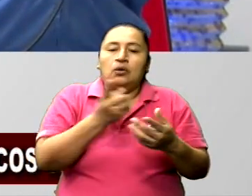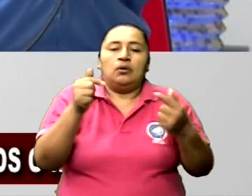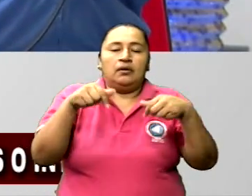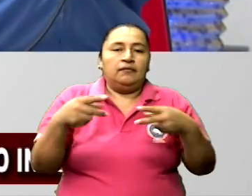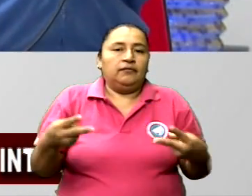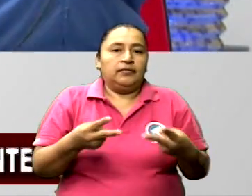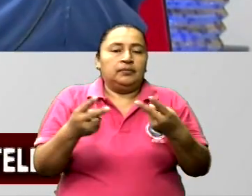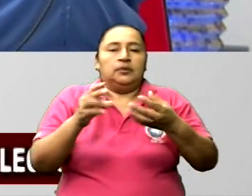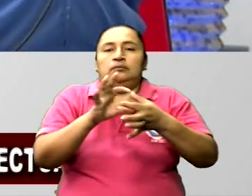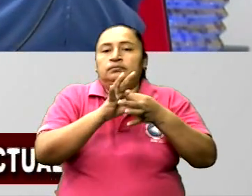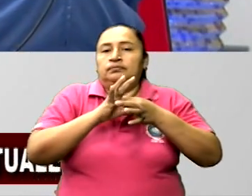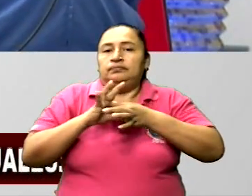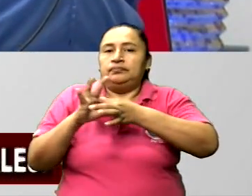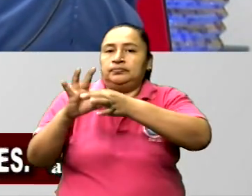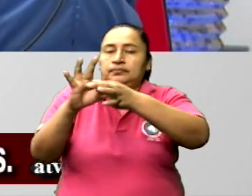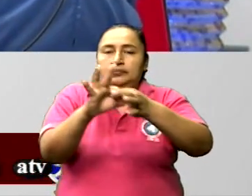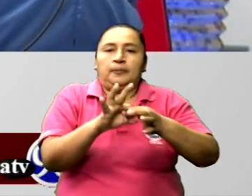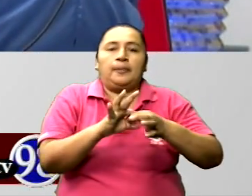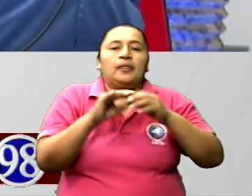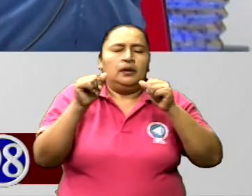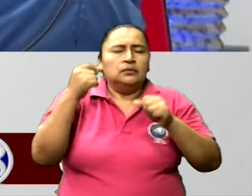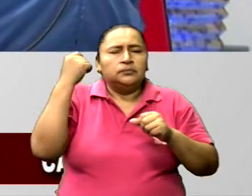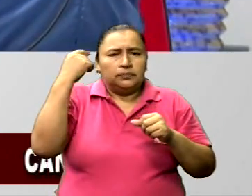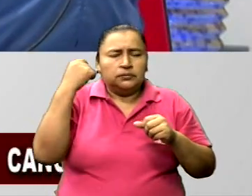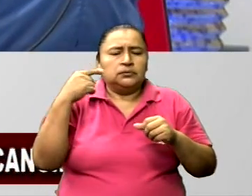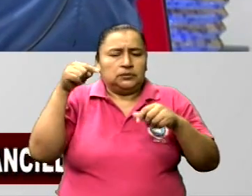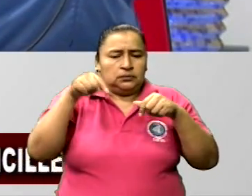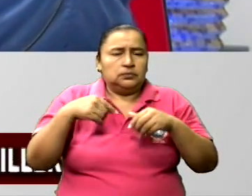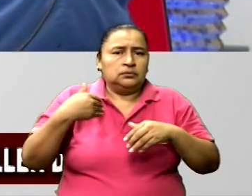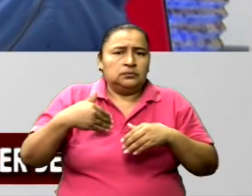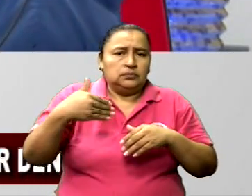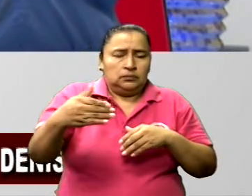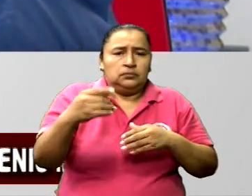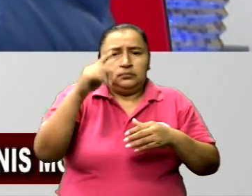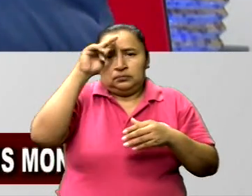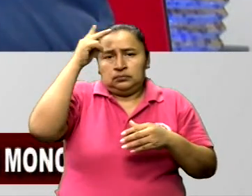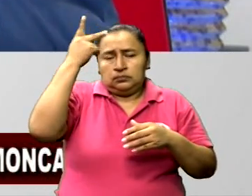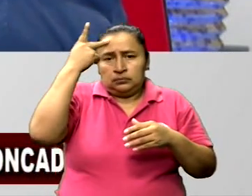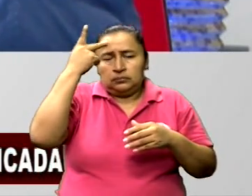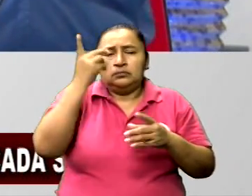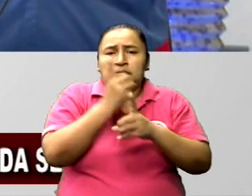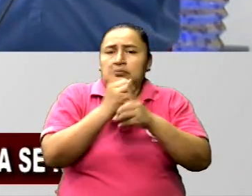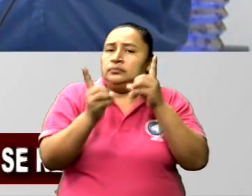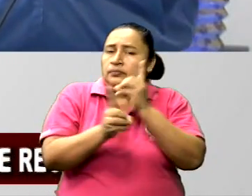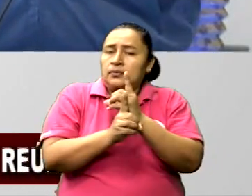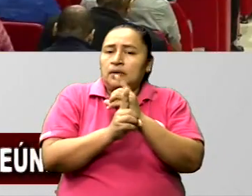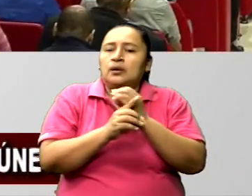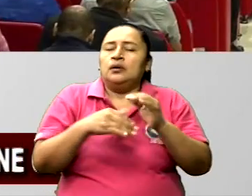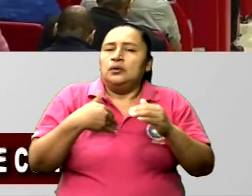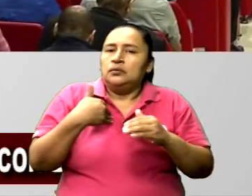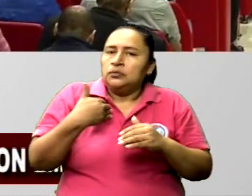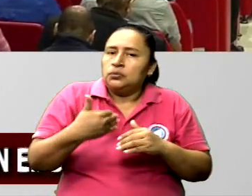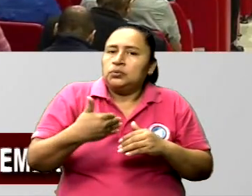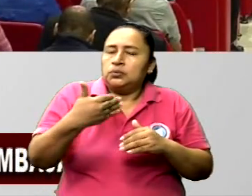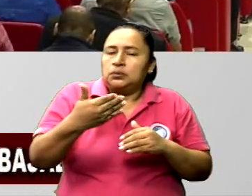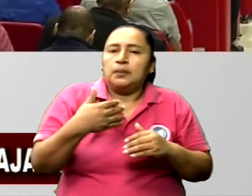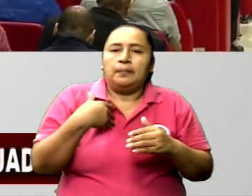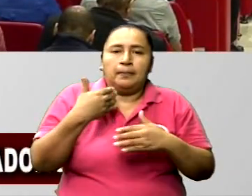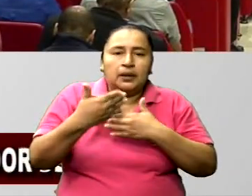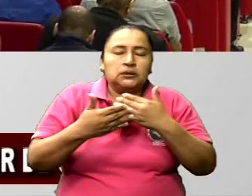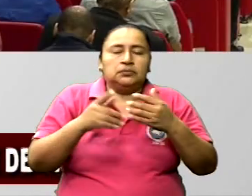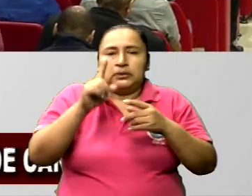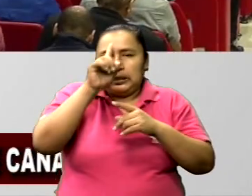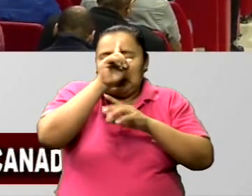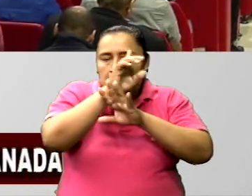en reconciliación y unidad y entendemos que estos procesos políticos deben llevarse con la